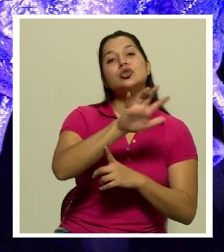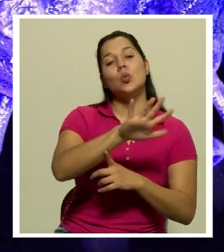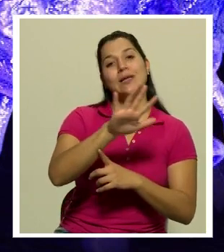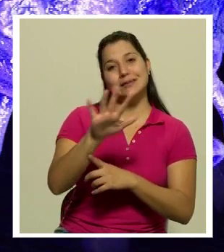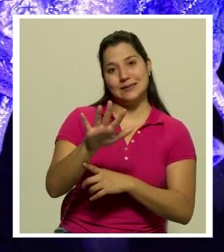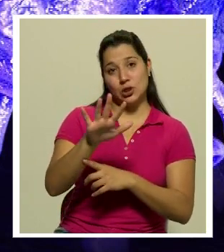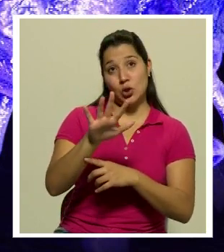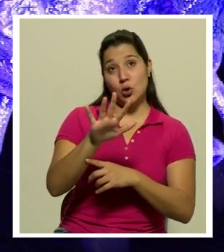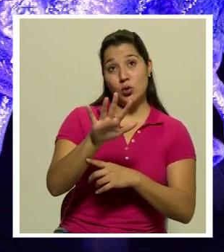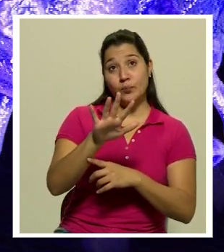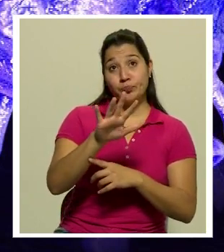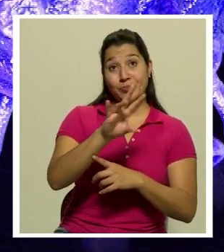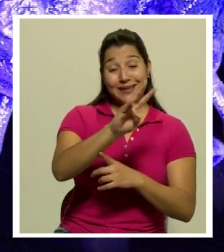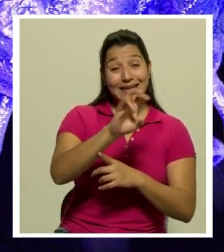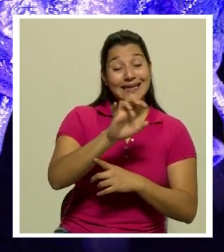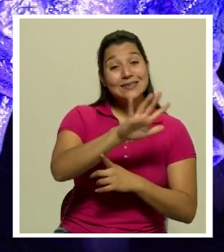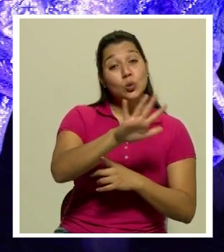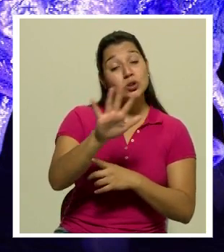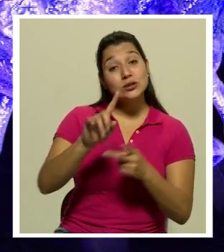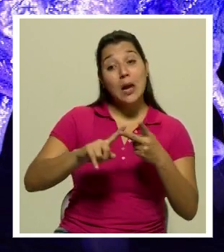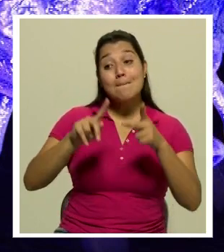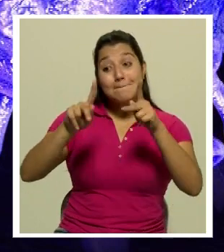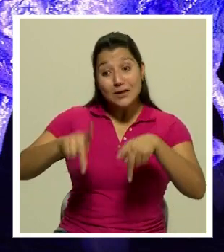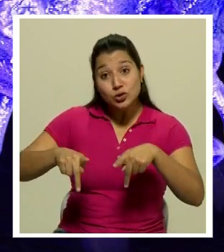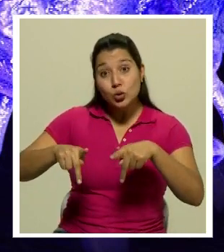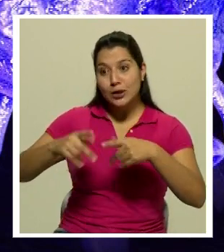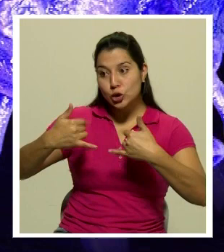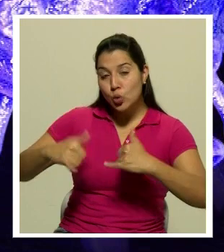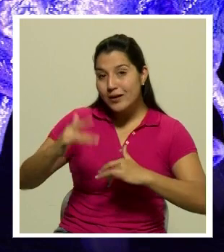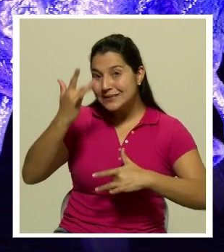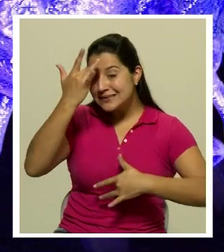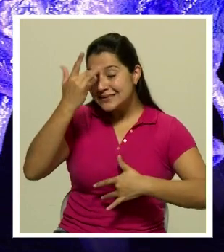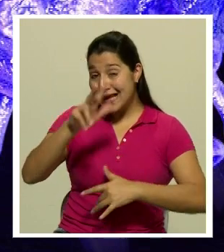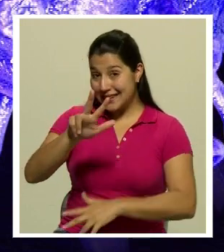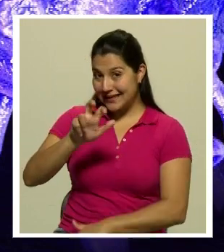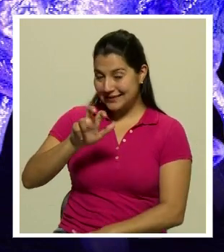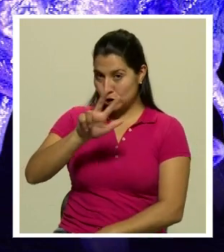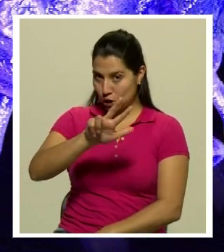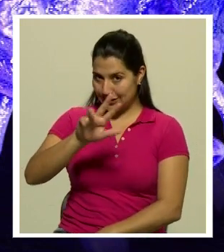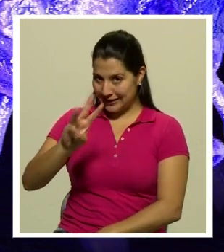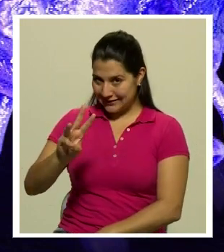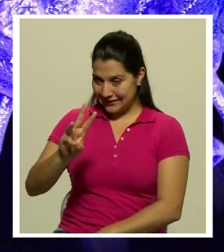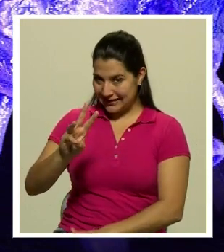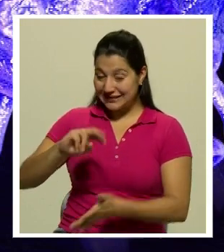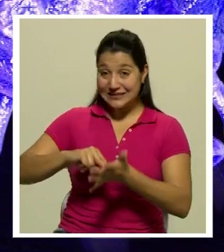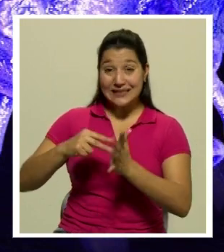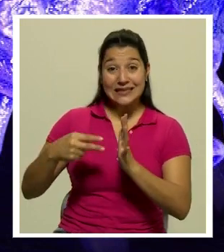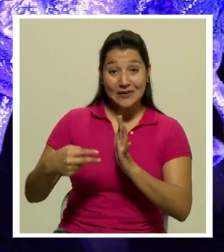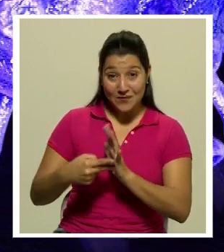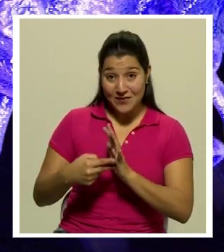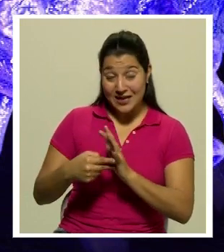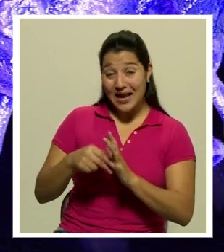que aún tienen la enfermedad, 336, lo que representa un total de